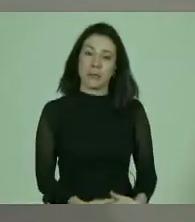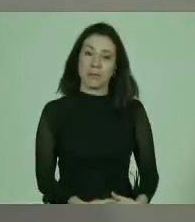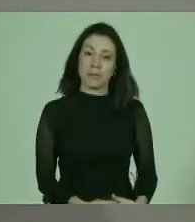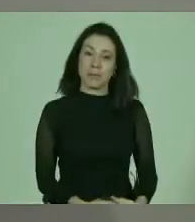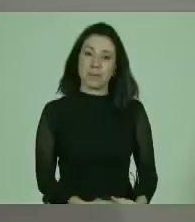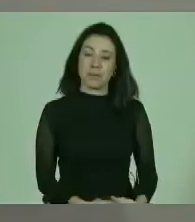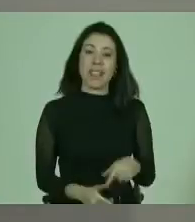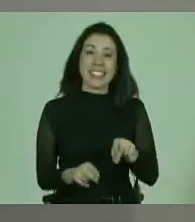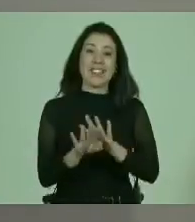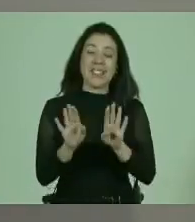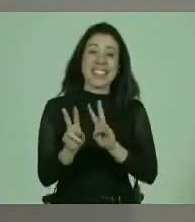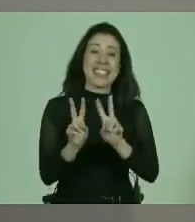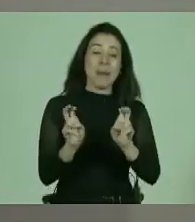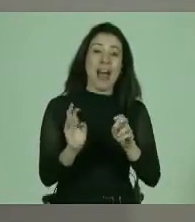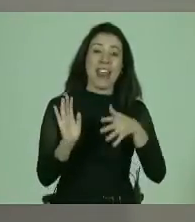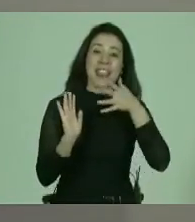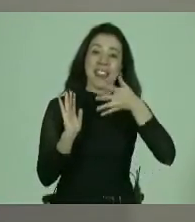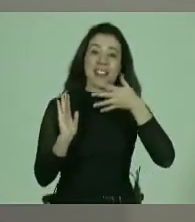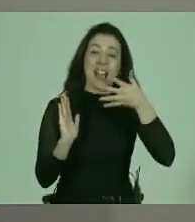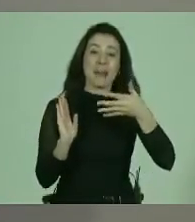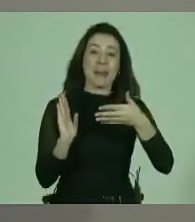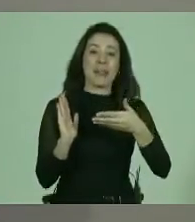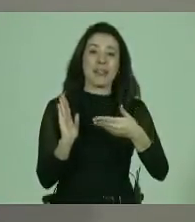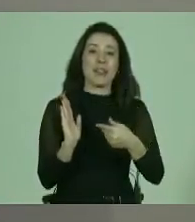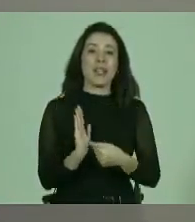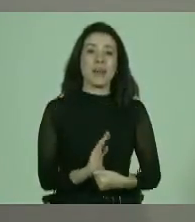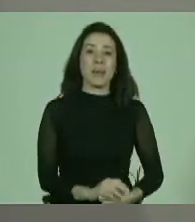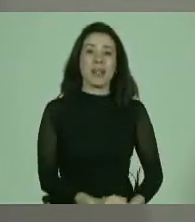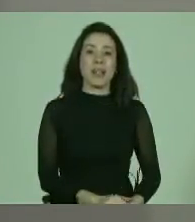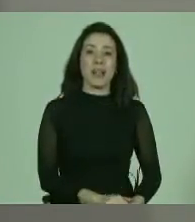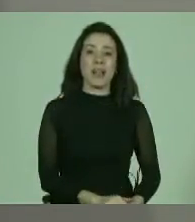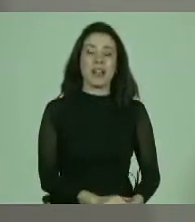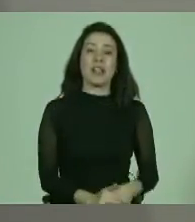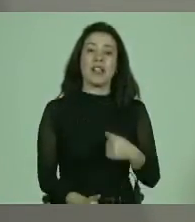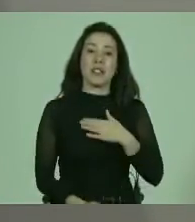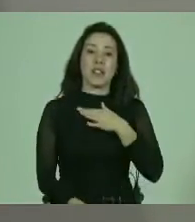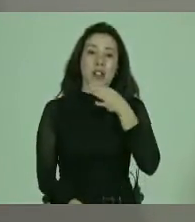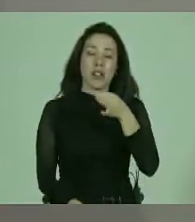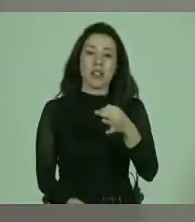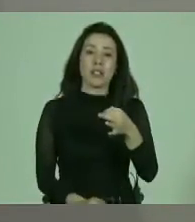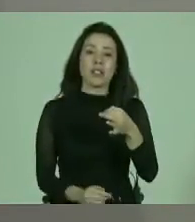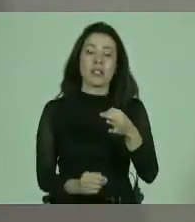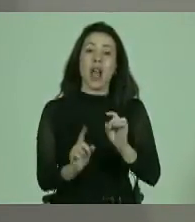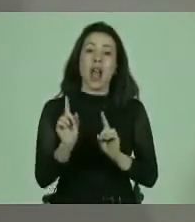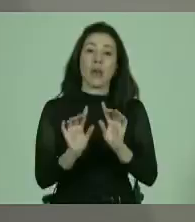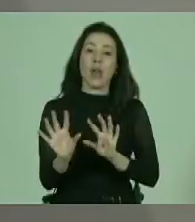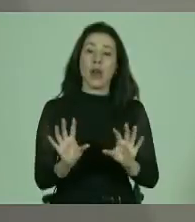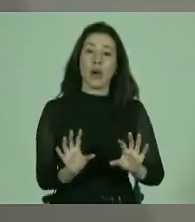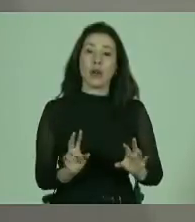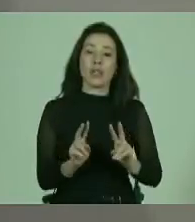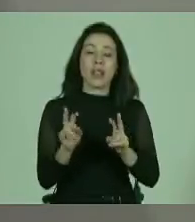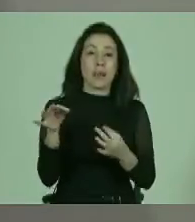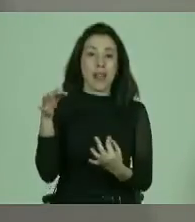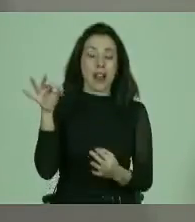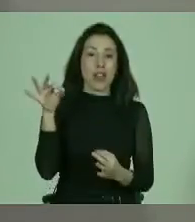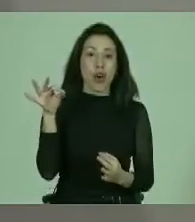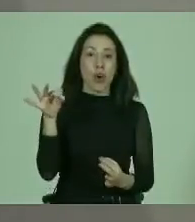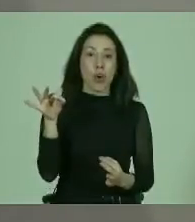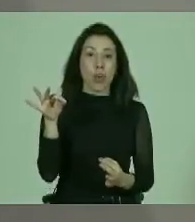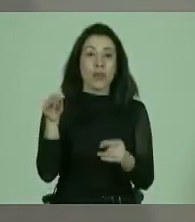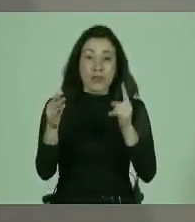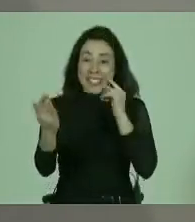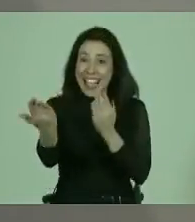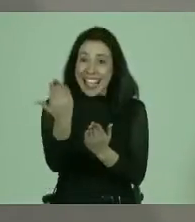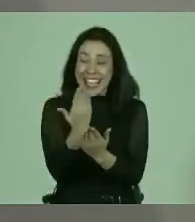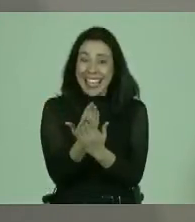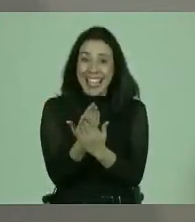bueno ahí terminé con la declaración me ha dado tiempo y quería decirles algunas cosas sobre nuestro documento pues lo tienen ahí